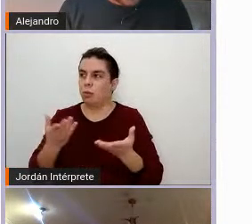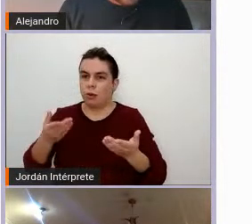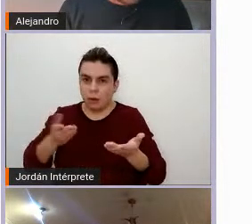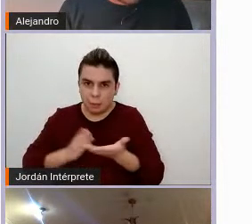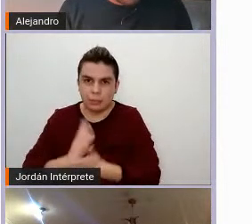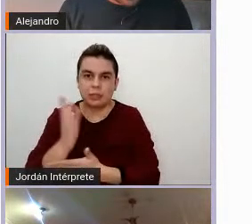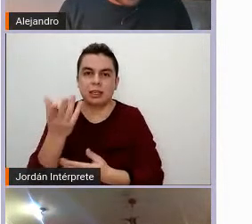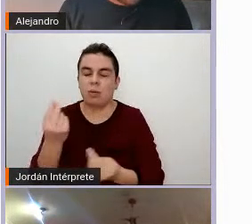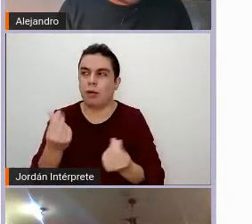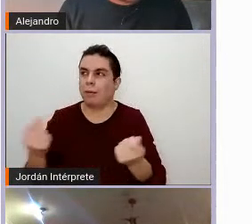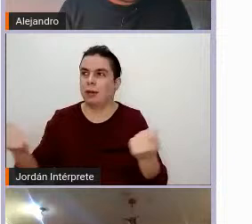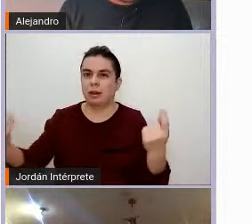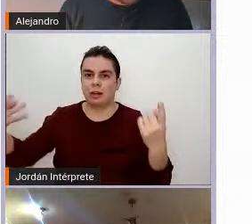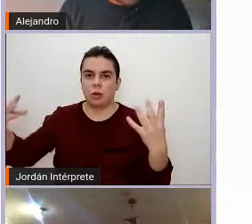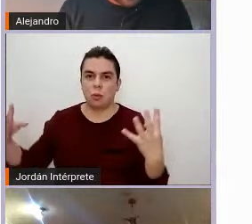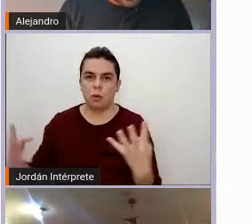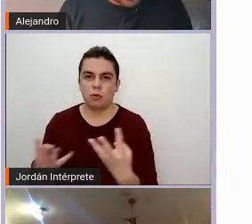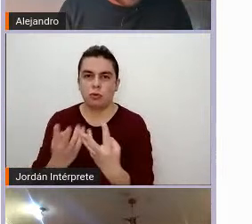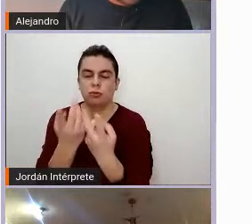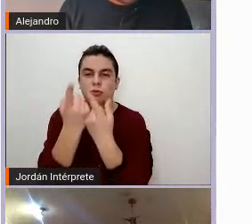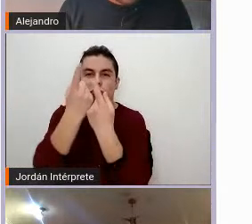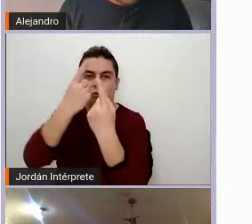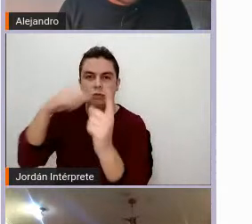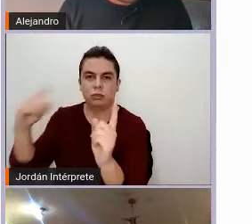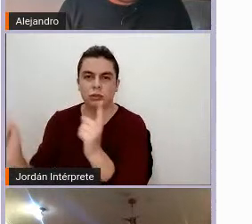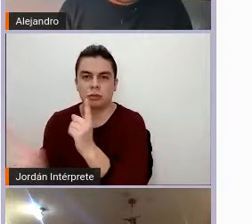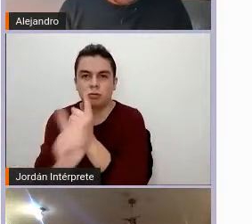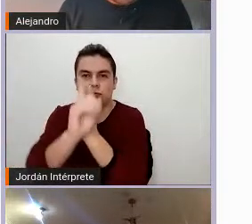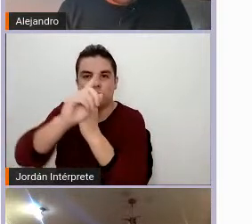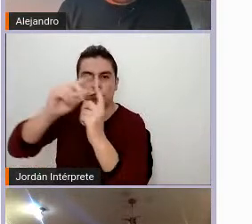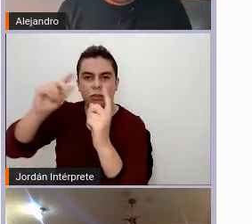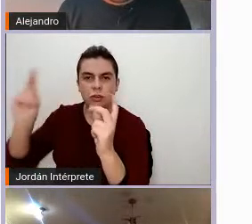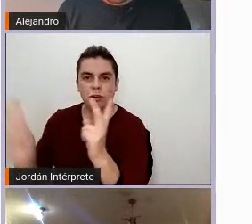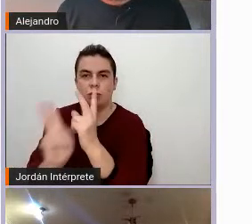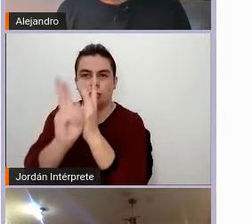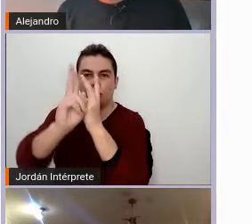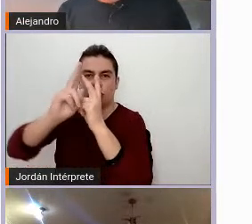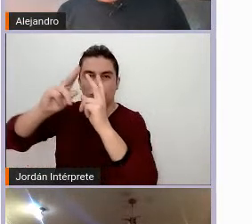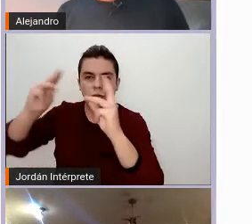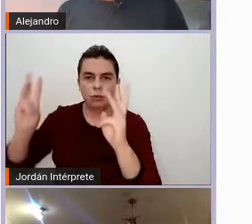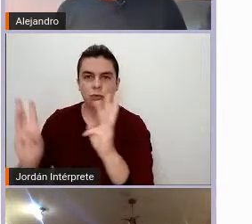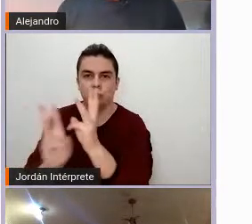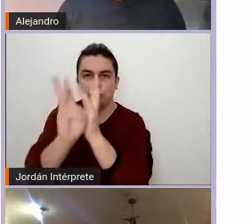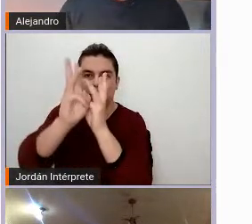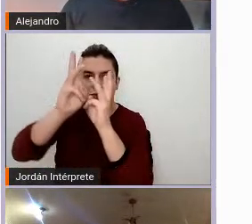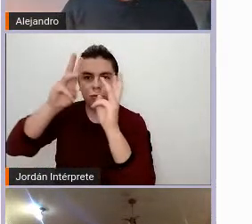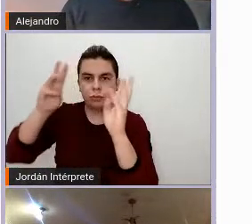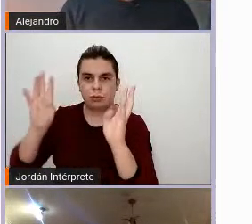tejido de gente que se para, que se incorpora al baile, otros que se sientan.